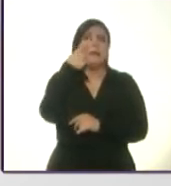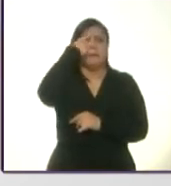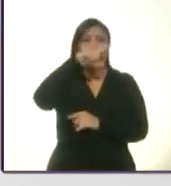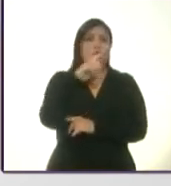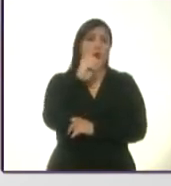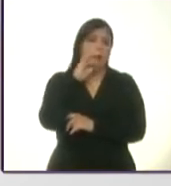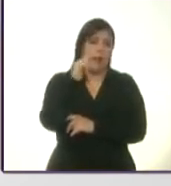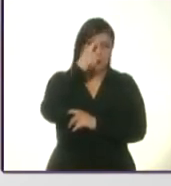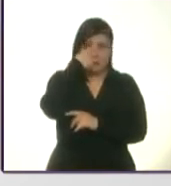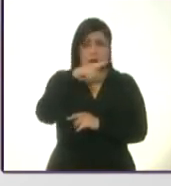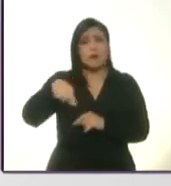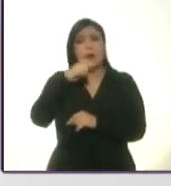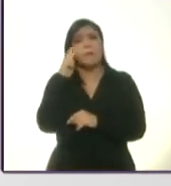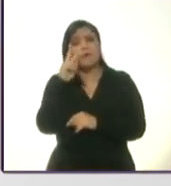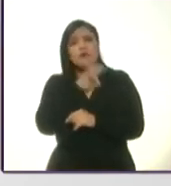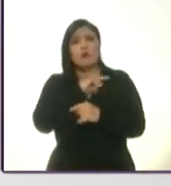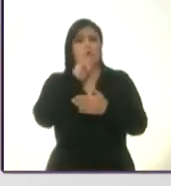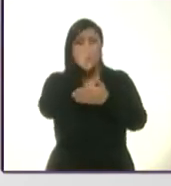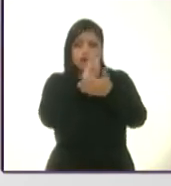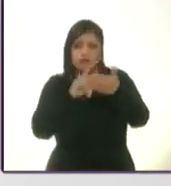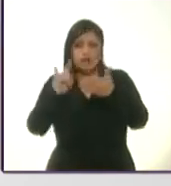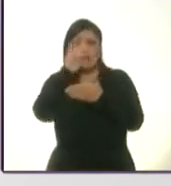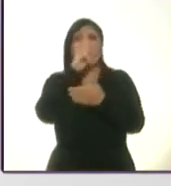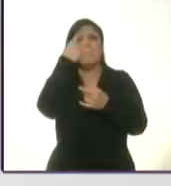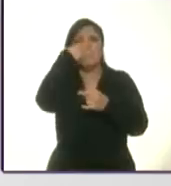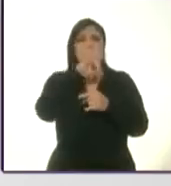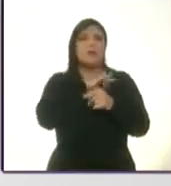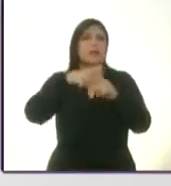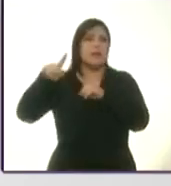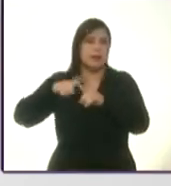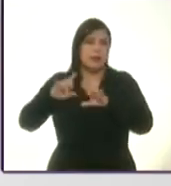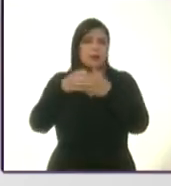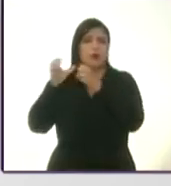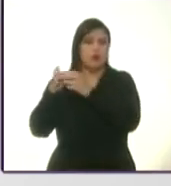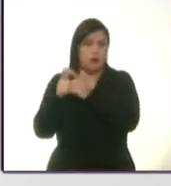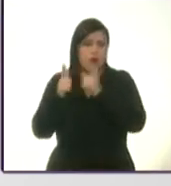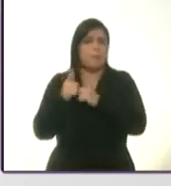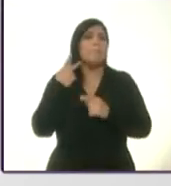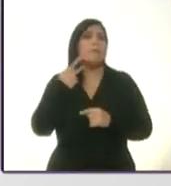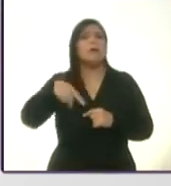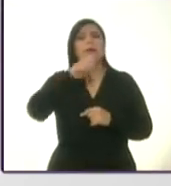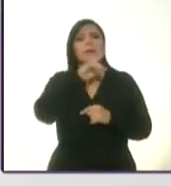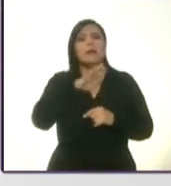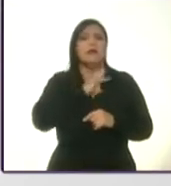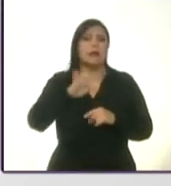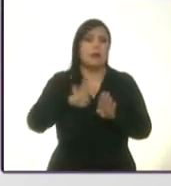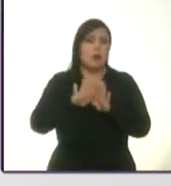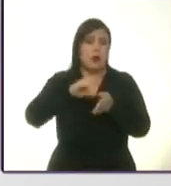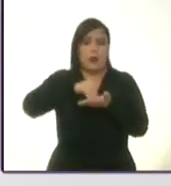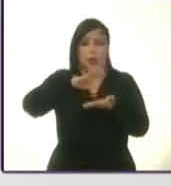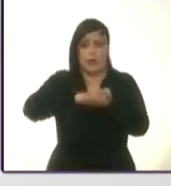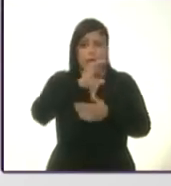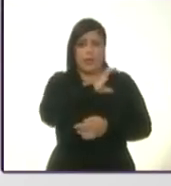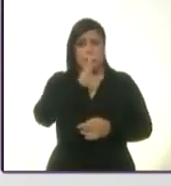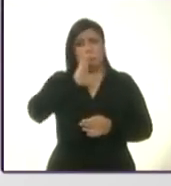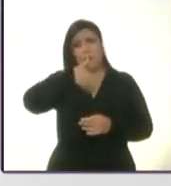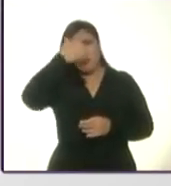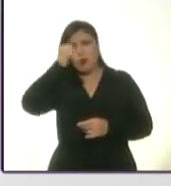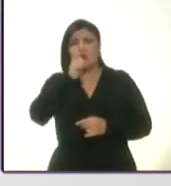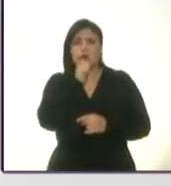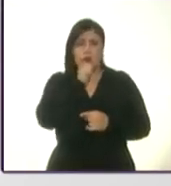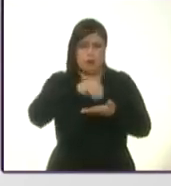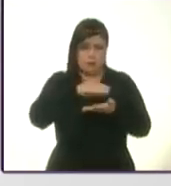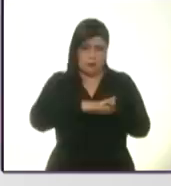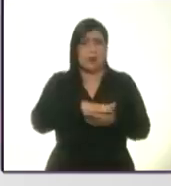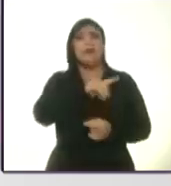ellas podrás observar recuadros de partidos de candidatura sin partido y para candidatos no registrados tu voto